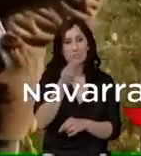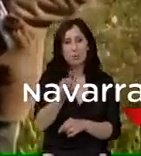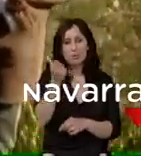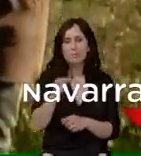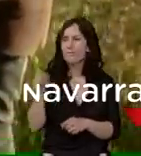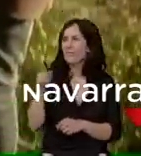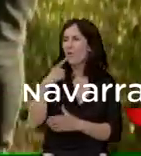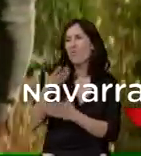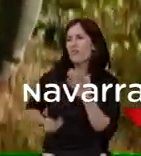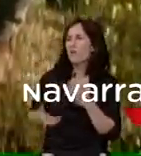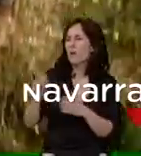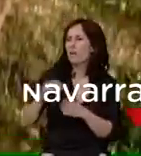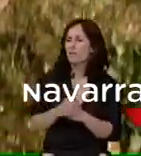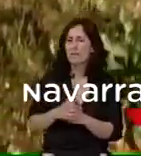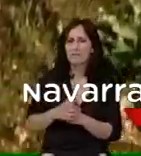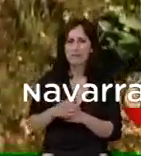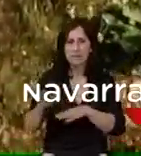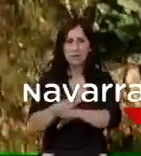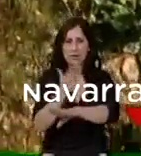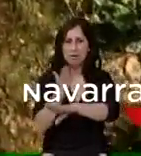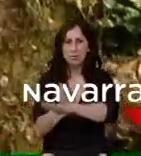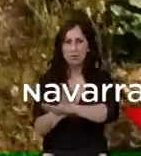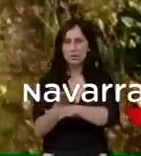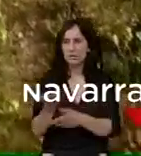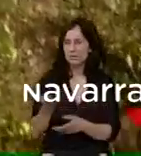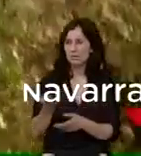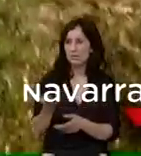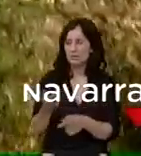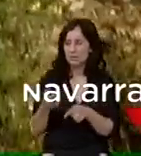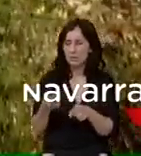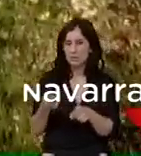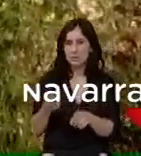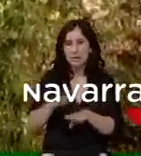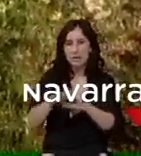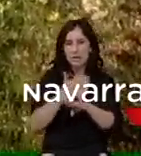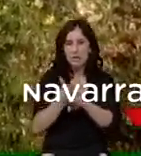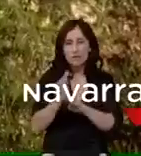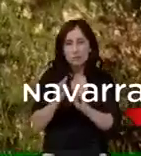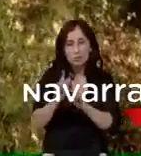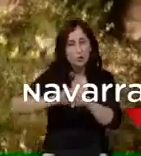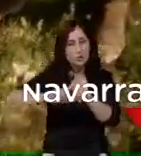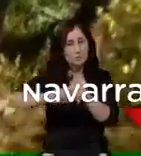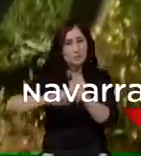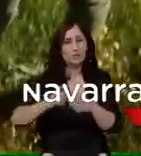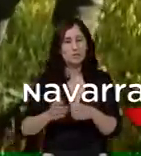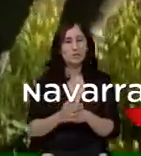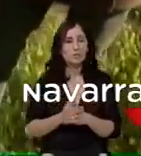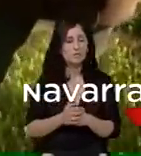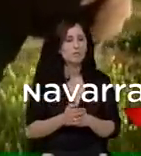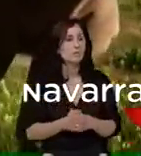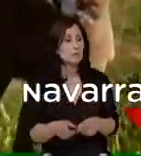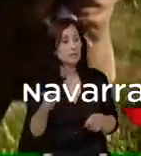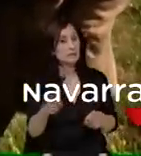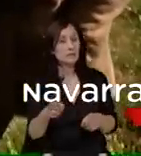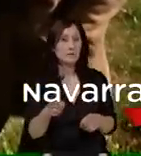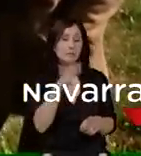un fallo. ¿Cuál? Porque vas con botas de monte y mírale a tu padre con el calzado típico del pastor de aquí de Las Bardenas. Pero eso porque se lo pone